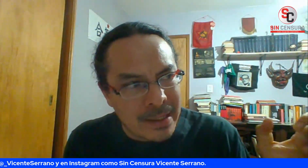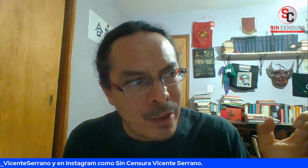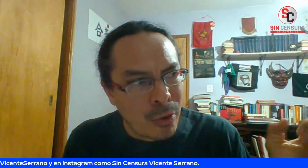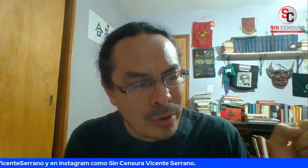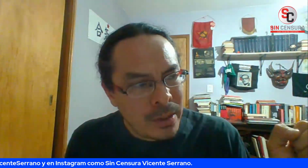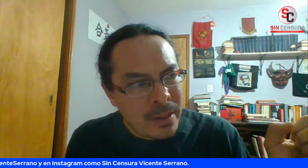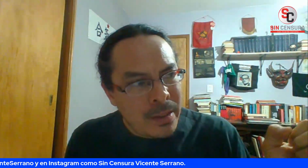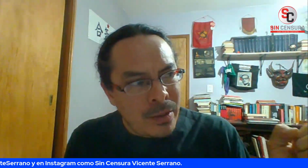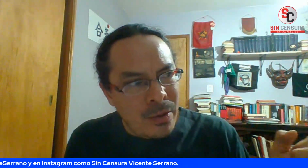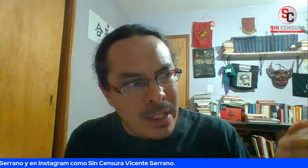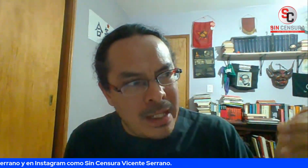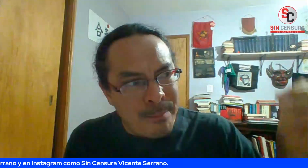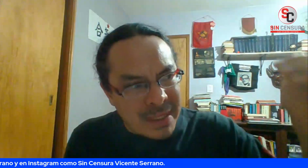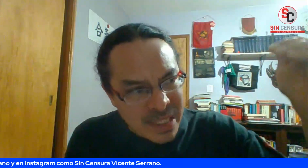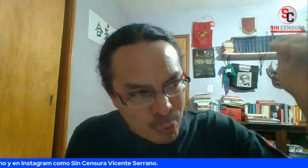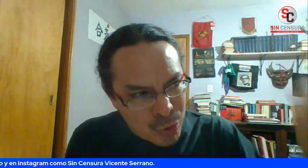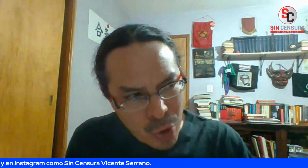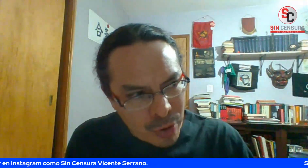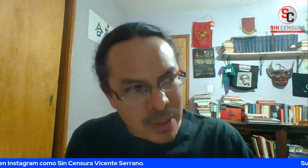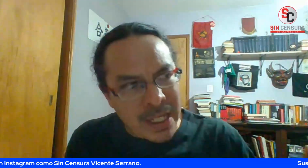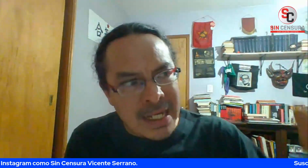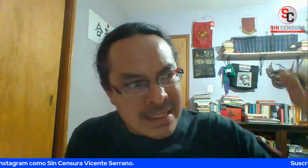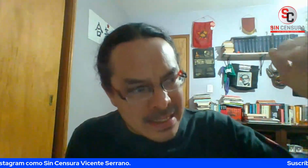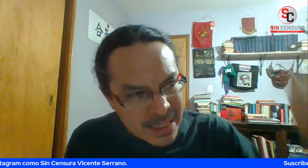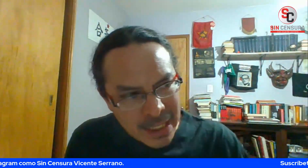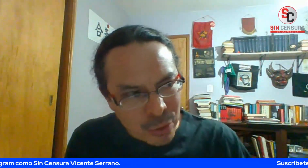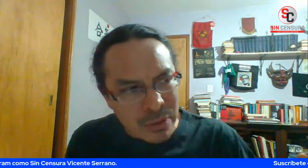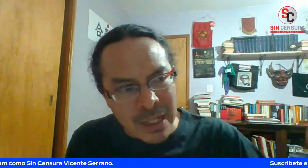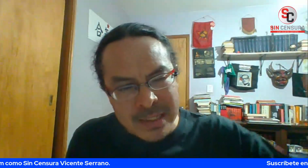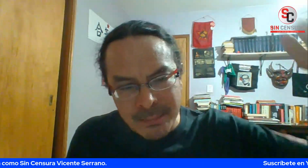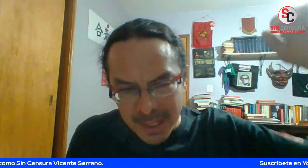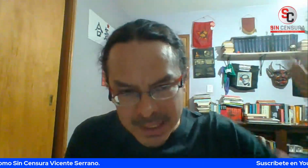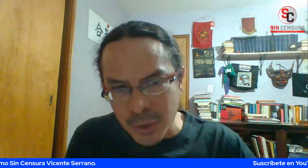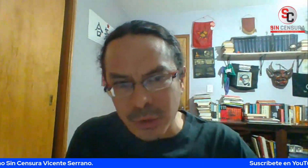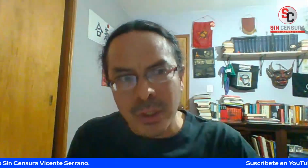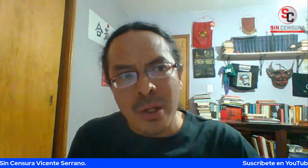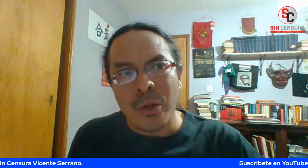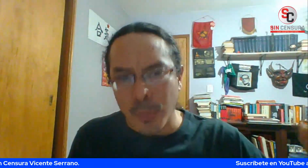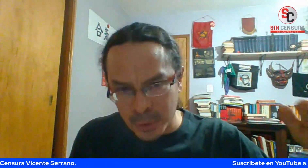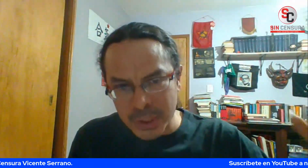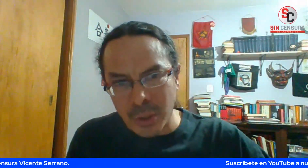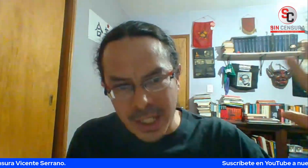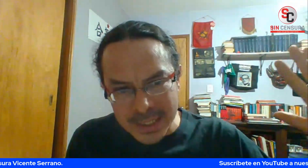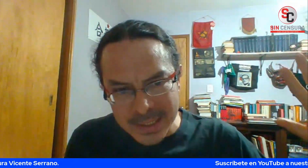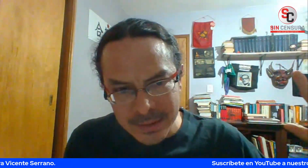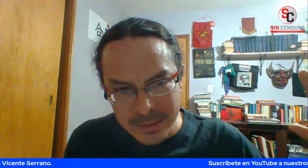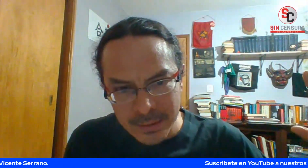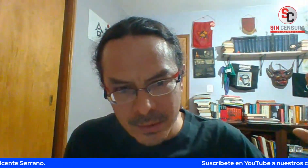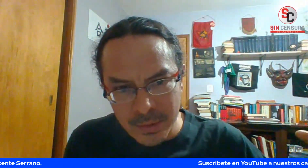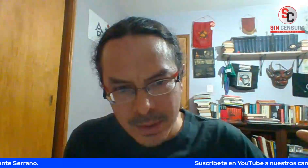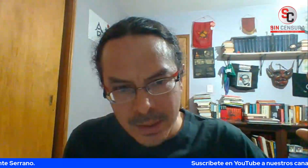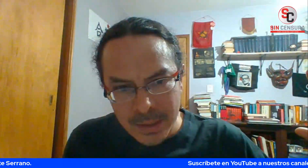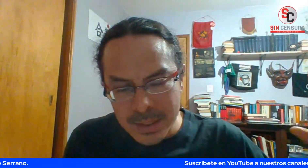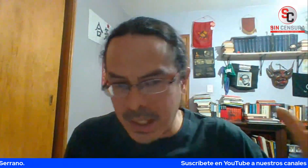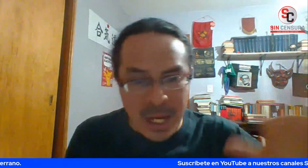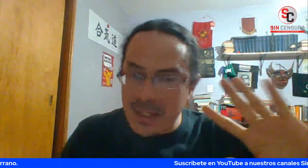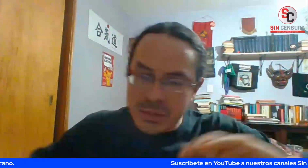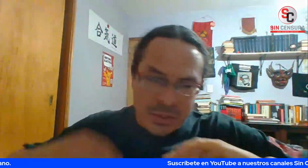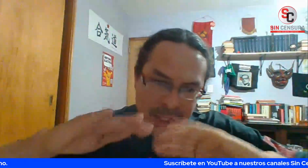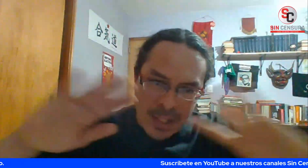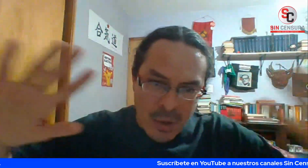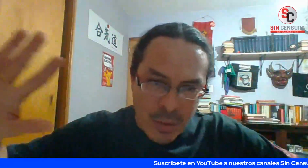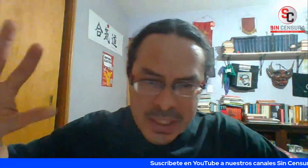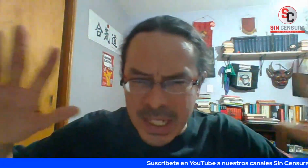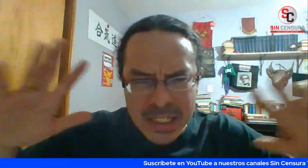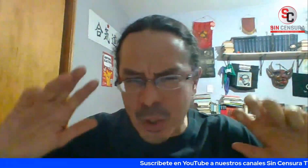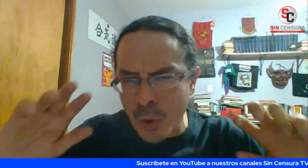de Calderón, ¿no? En la persecución, el asesinato, la desaparición de opositores. Exacto. Eso